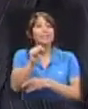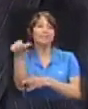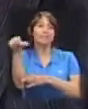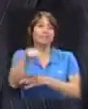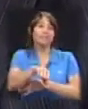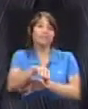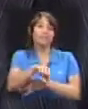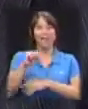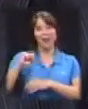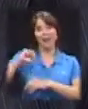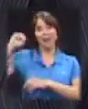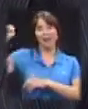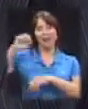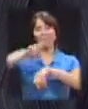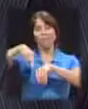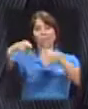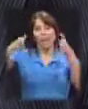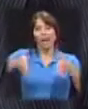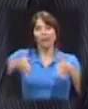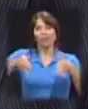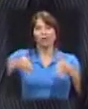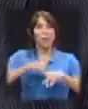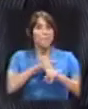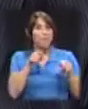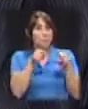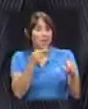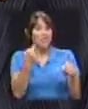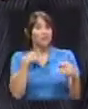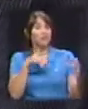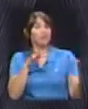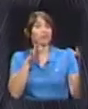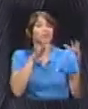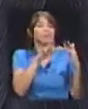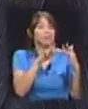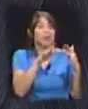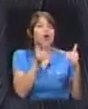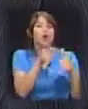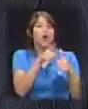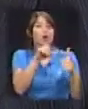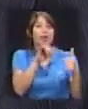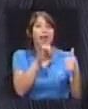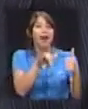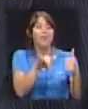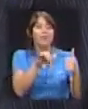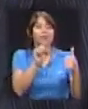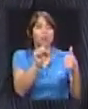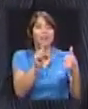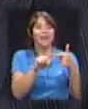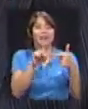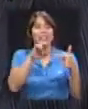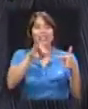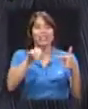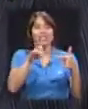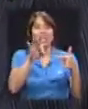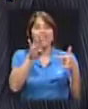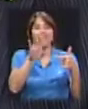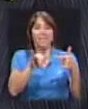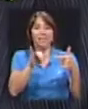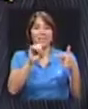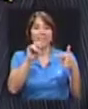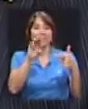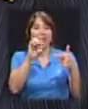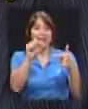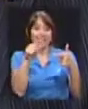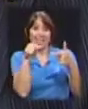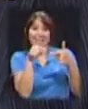establecí yo una primera relación con Larry Summers y especialmente con Jeffrey Sachs. Y Jeffrey Sachs después nos ayudó mucho, Eduardo Lizano